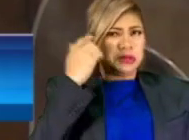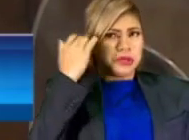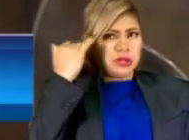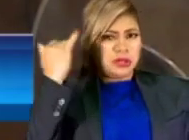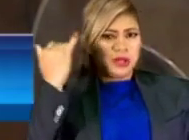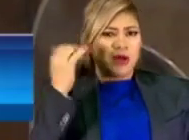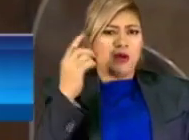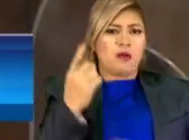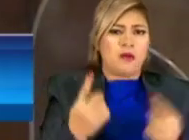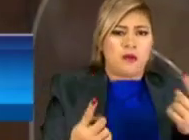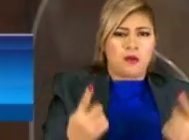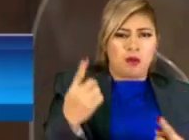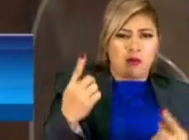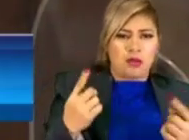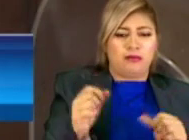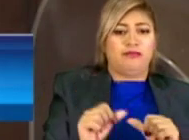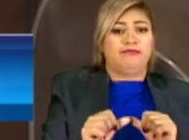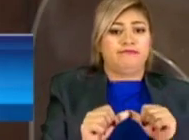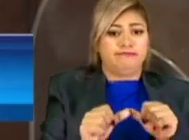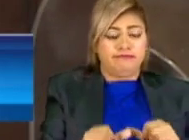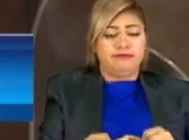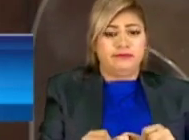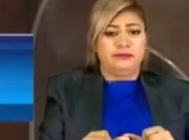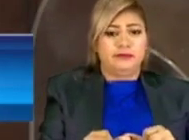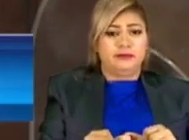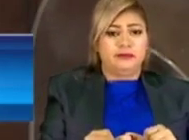las cuales dará seguimiento.